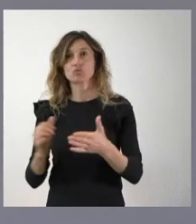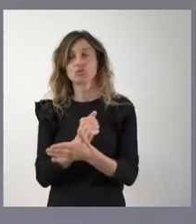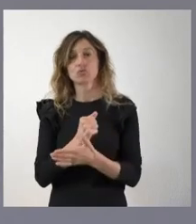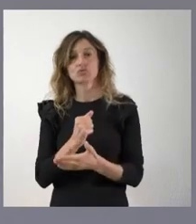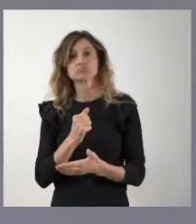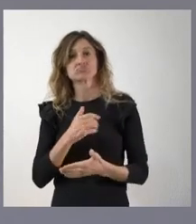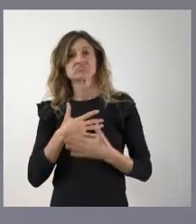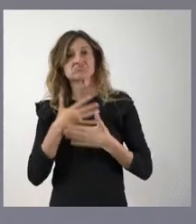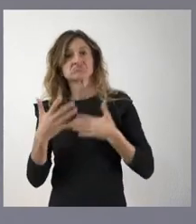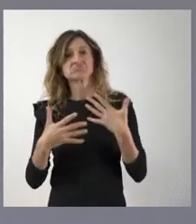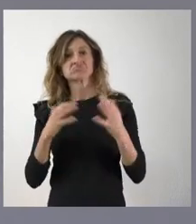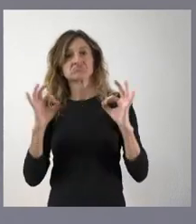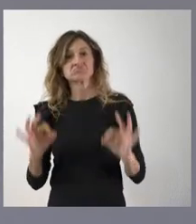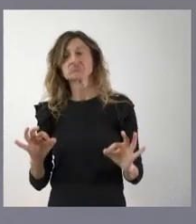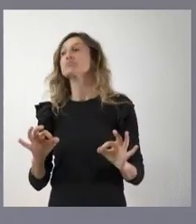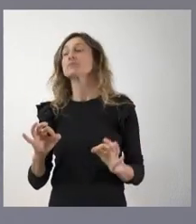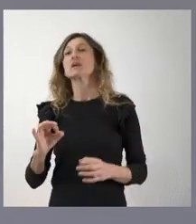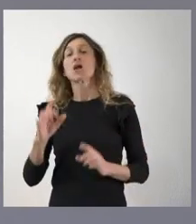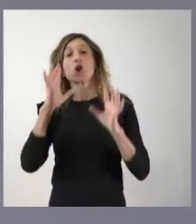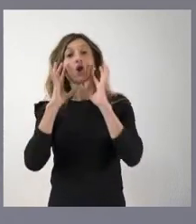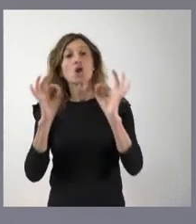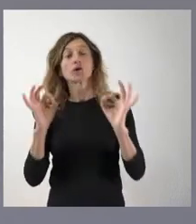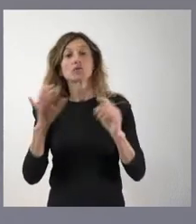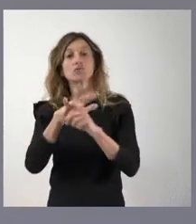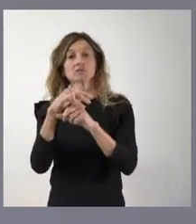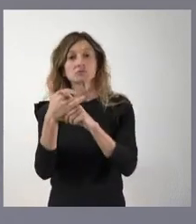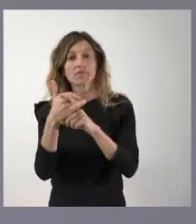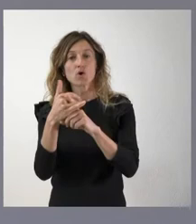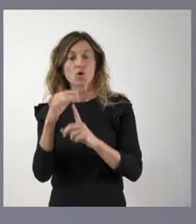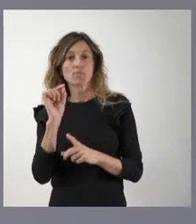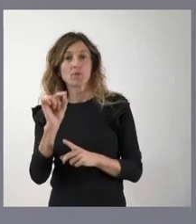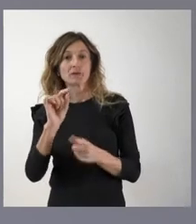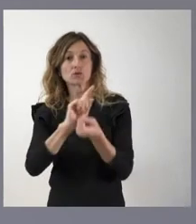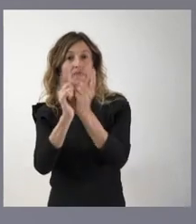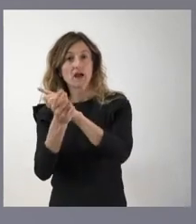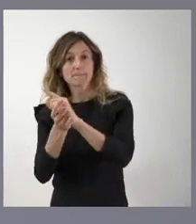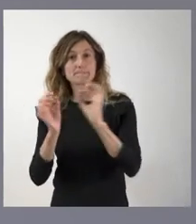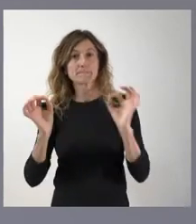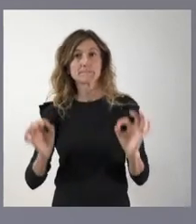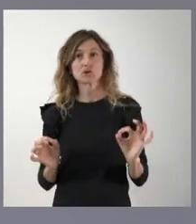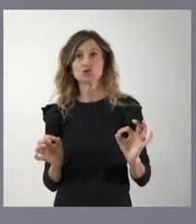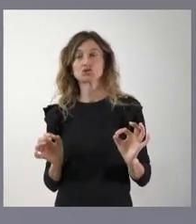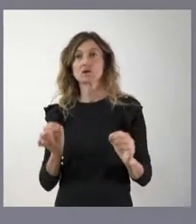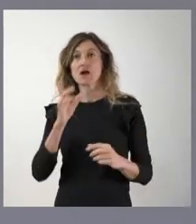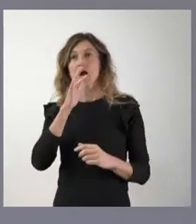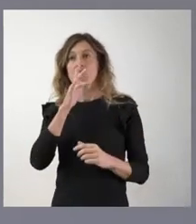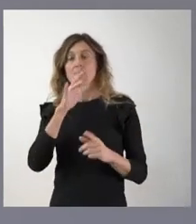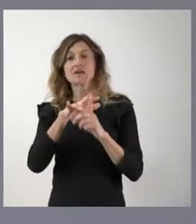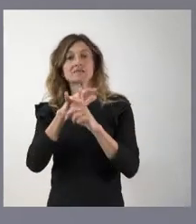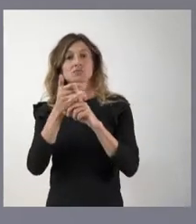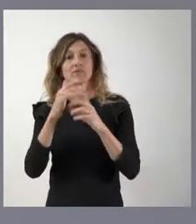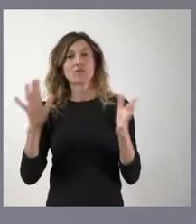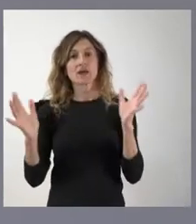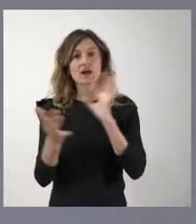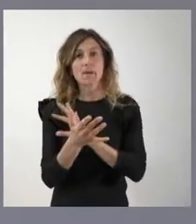buena disposición naturalmente que en circunstancias y el momento de cambios y estamos en una circunstancias de